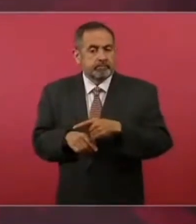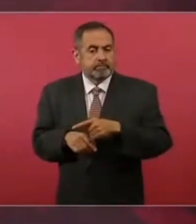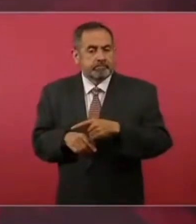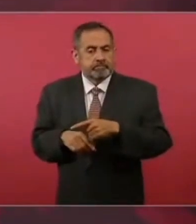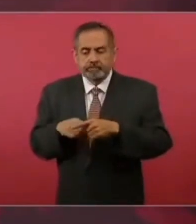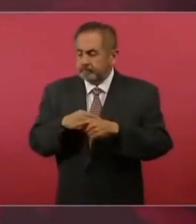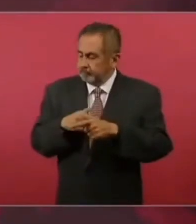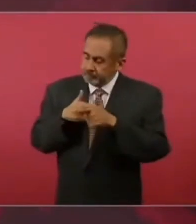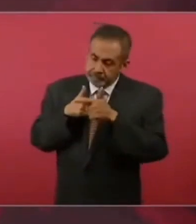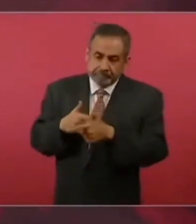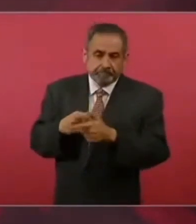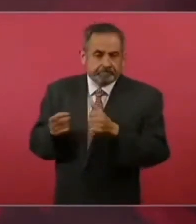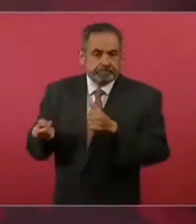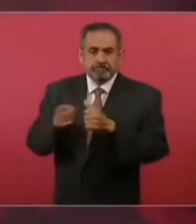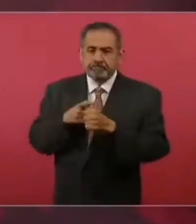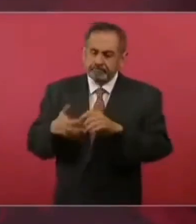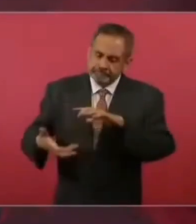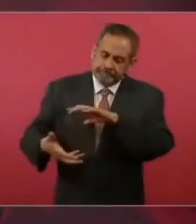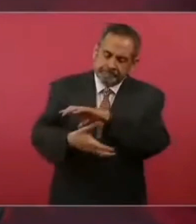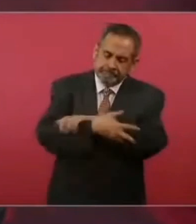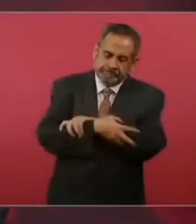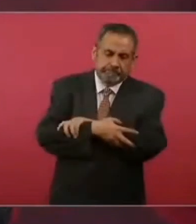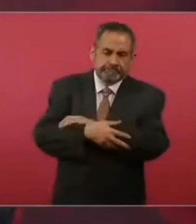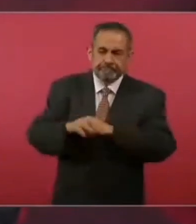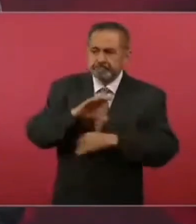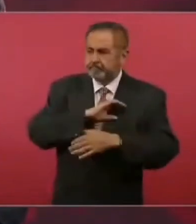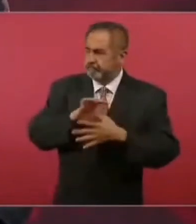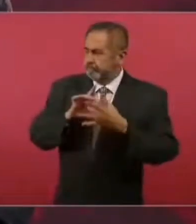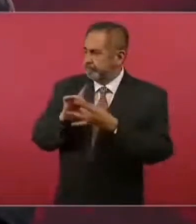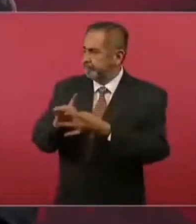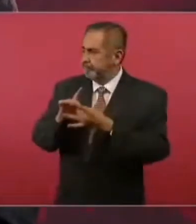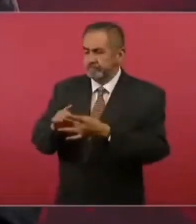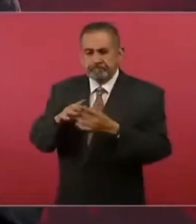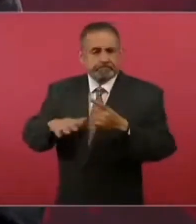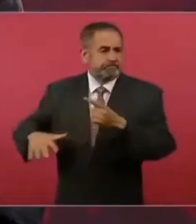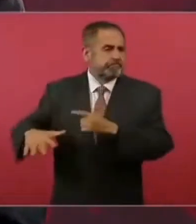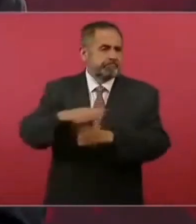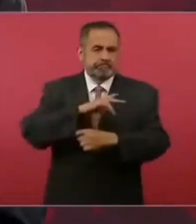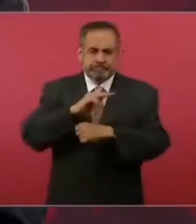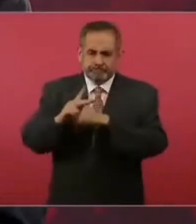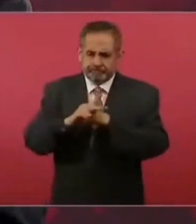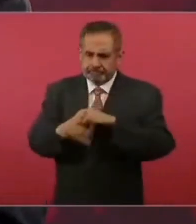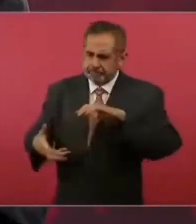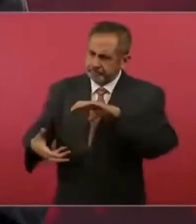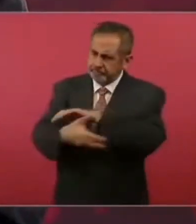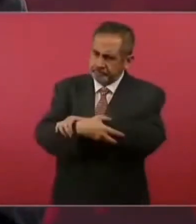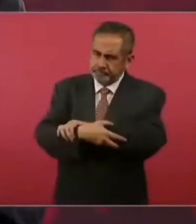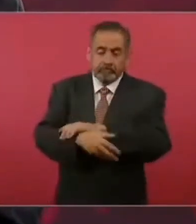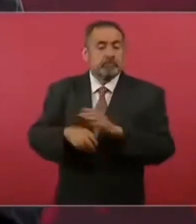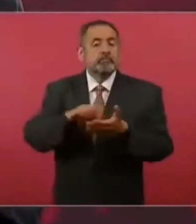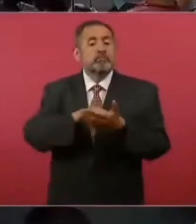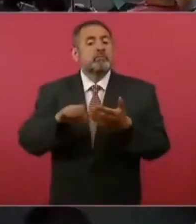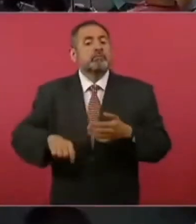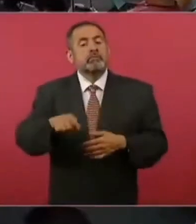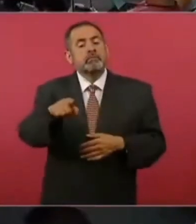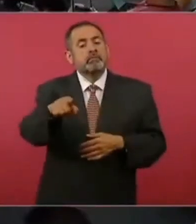tiene que prevalecer la fraternidad universal. Ahora, por ejemplo,